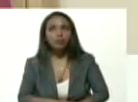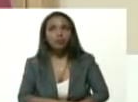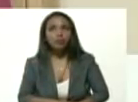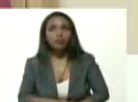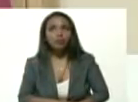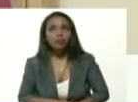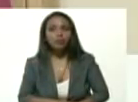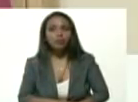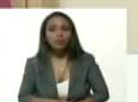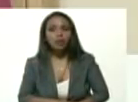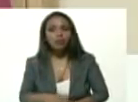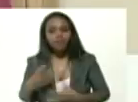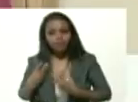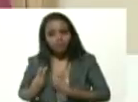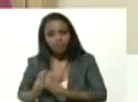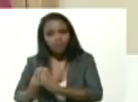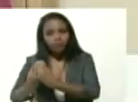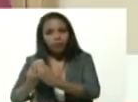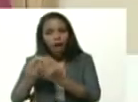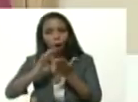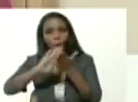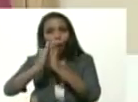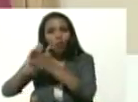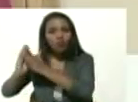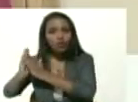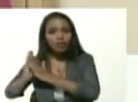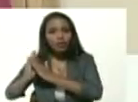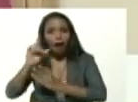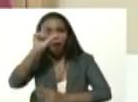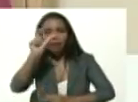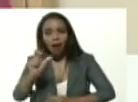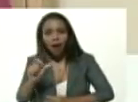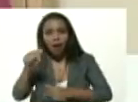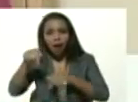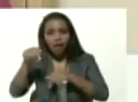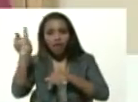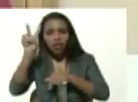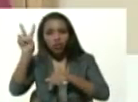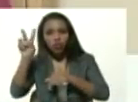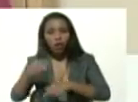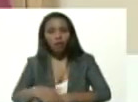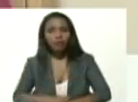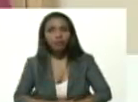Y nuestra compañía a la comunidad italiana de Venezuela.